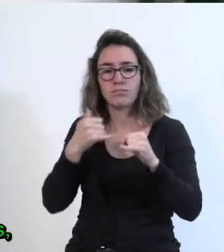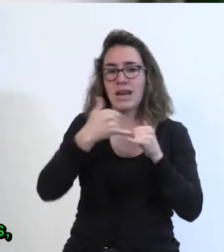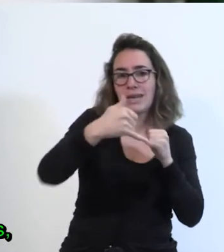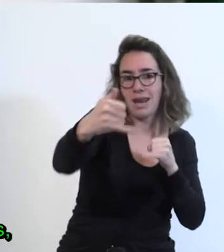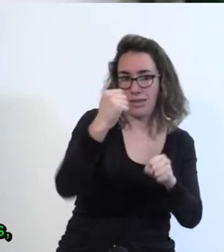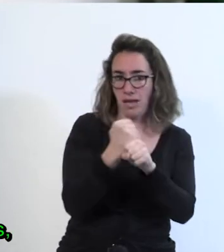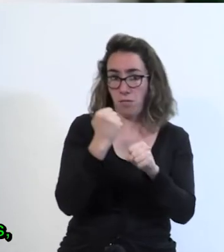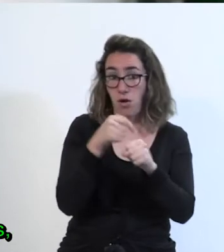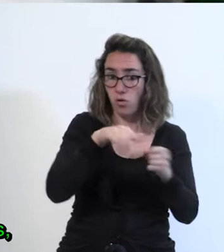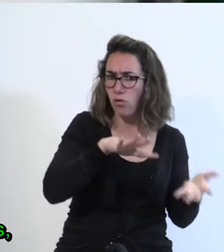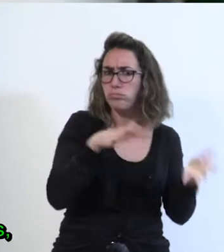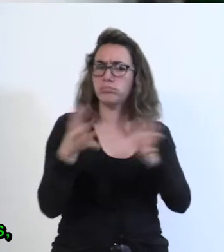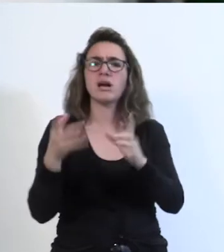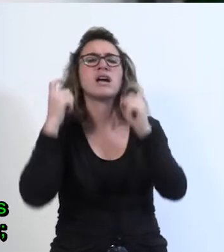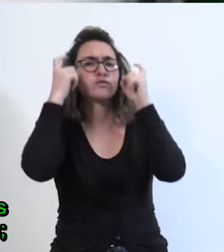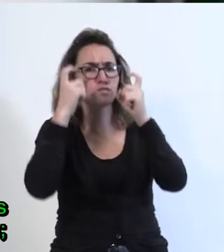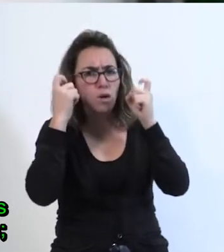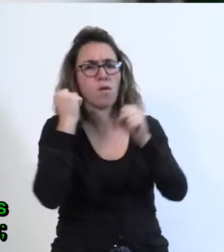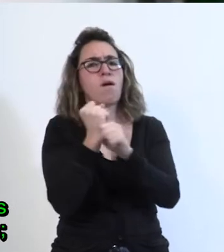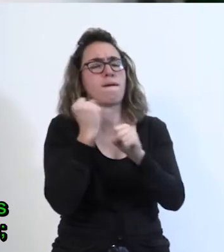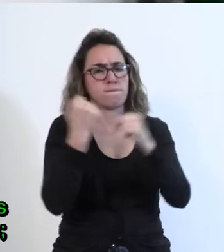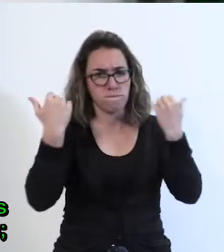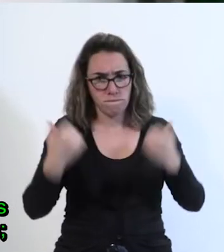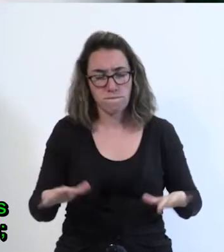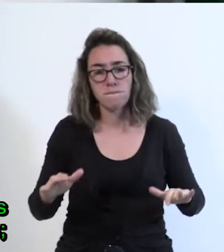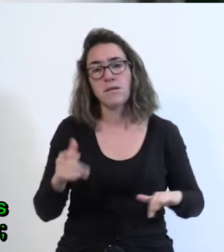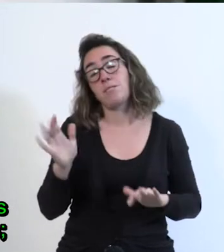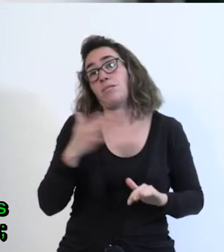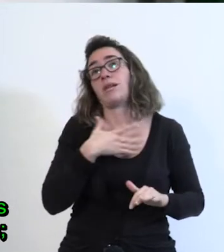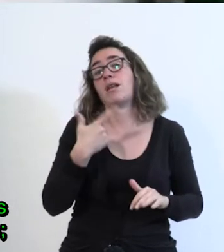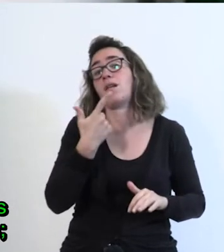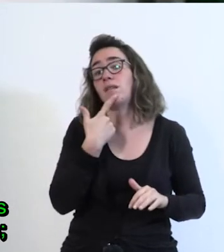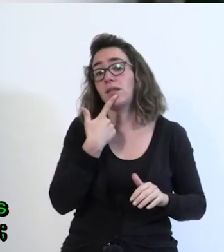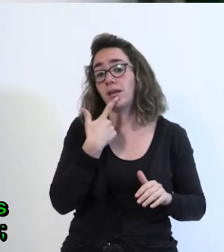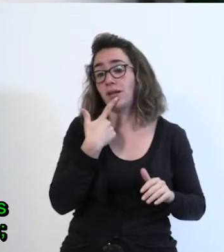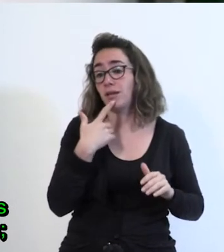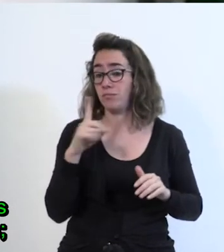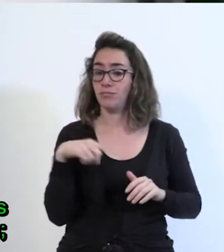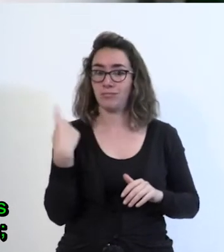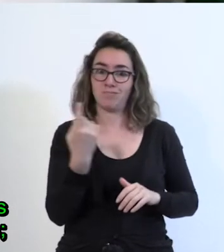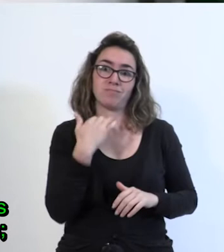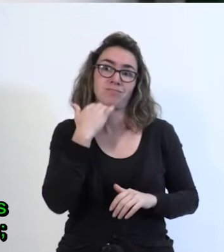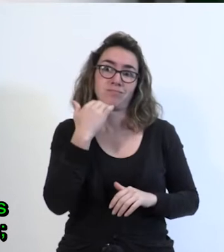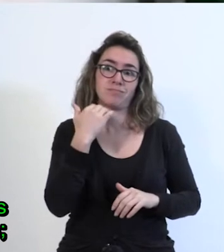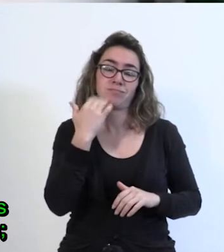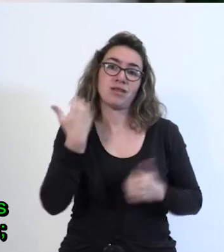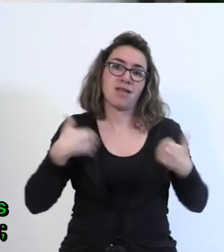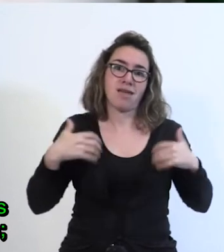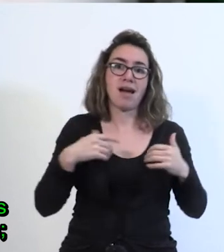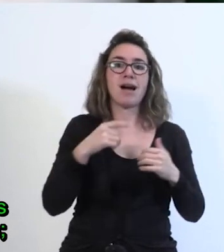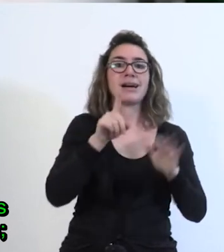traducen en muchos esfuerzos, pero quiero decirte que ya hemos logrado la libertad